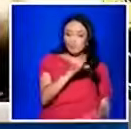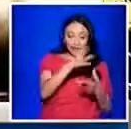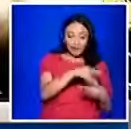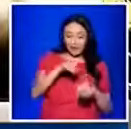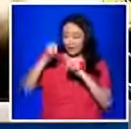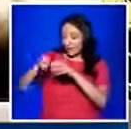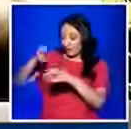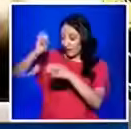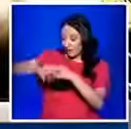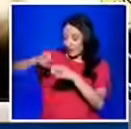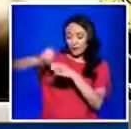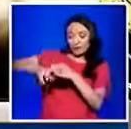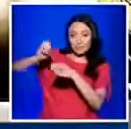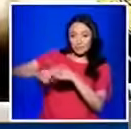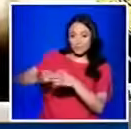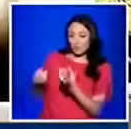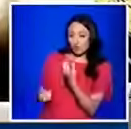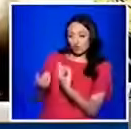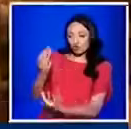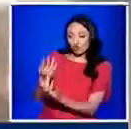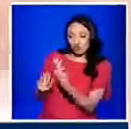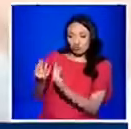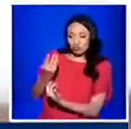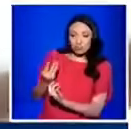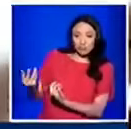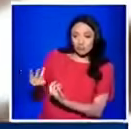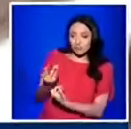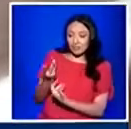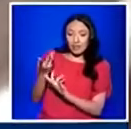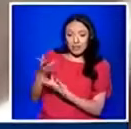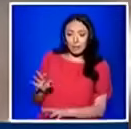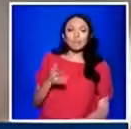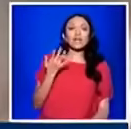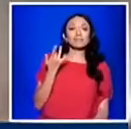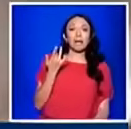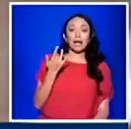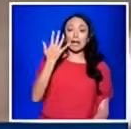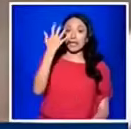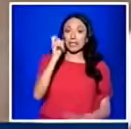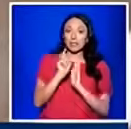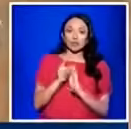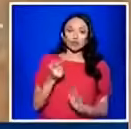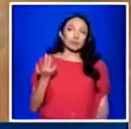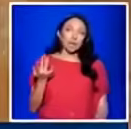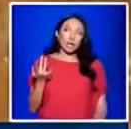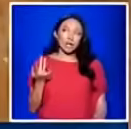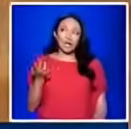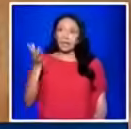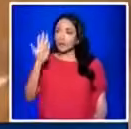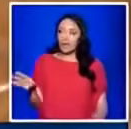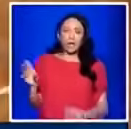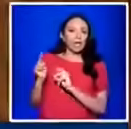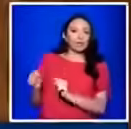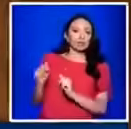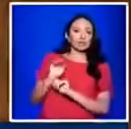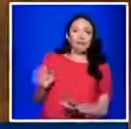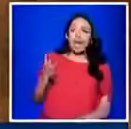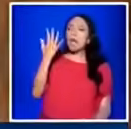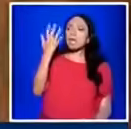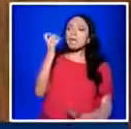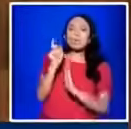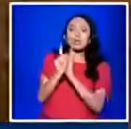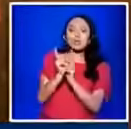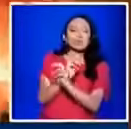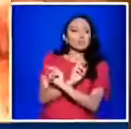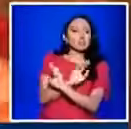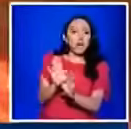nuestros cangrejos, vamos a esperar que vuelva a hervir. De ahí contamos 15 minutos y estarían ya listos. ¿Ya hirvió? ¿Están listos los cangrejos? Sí,